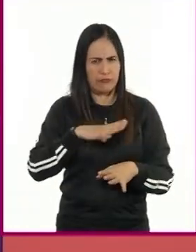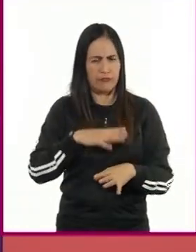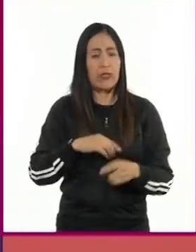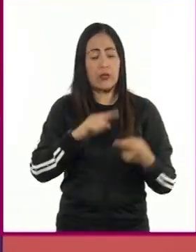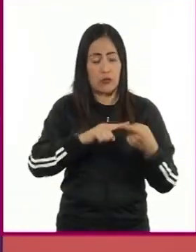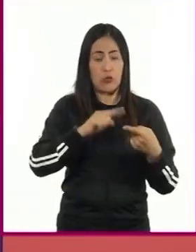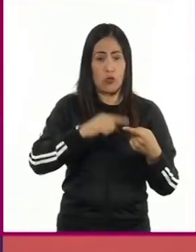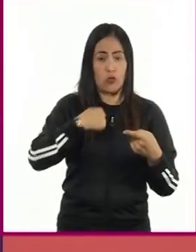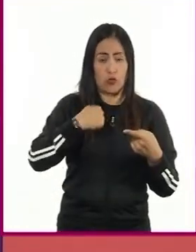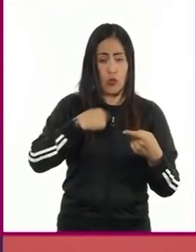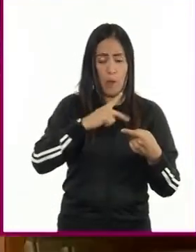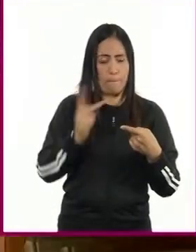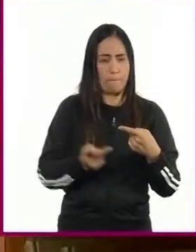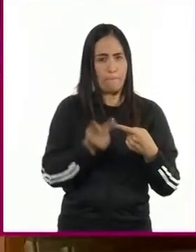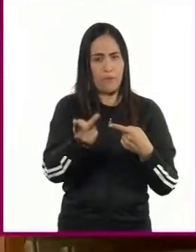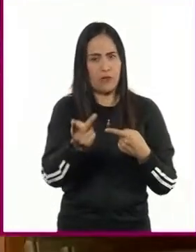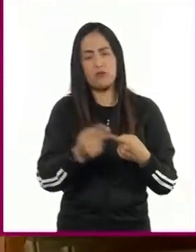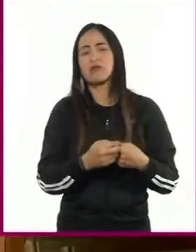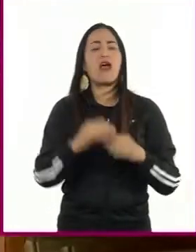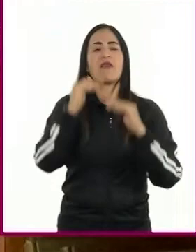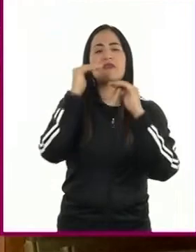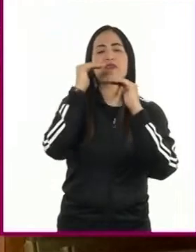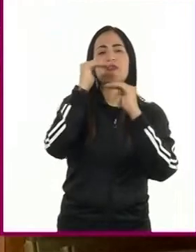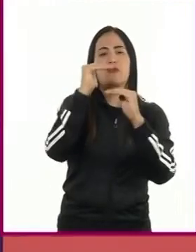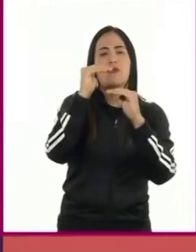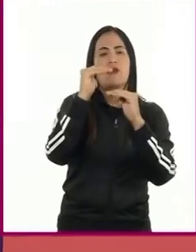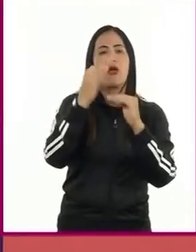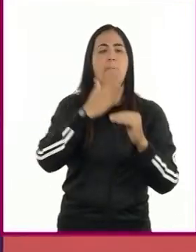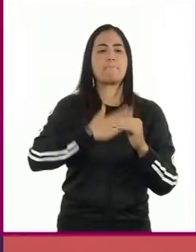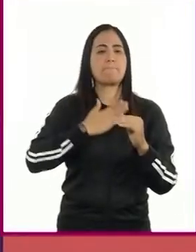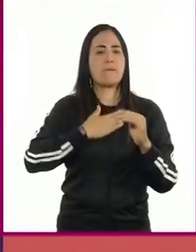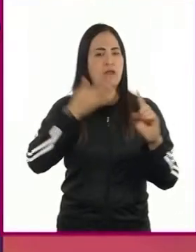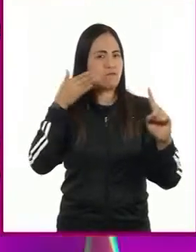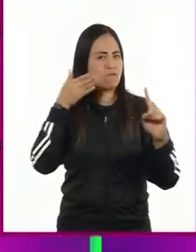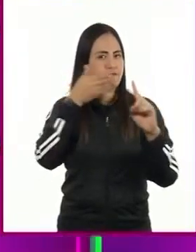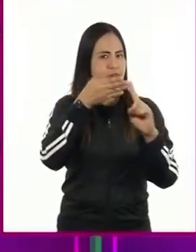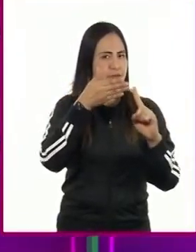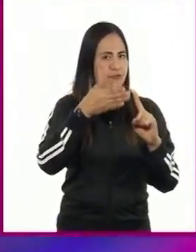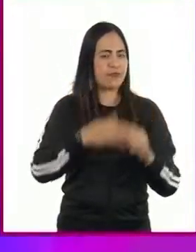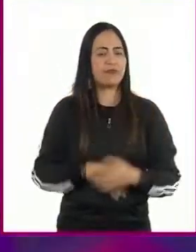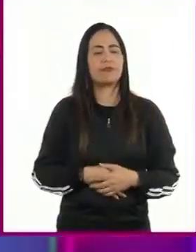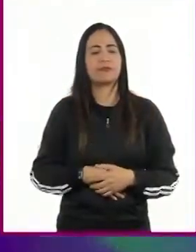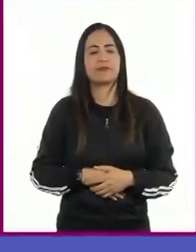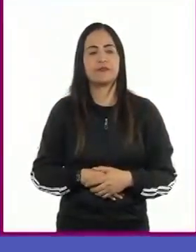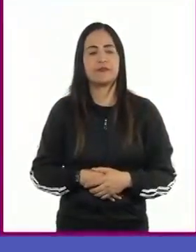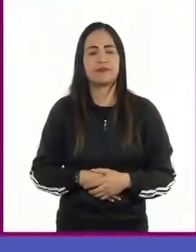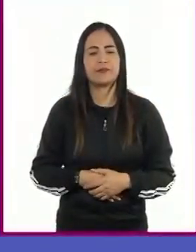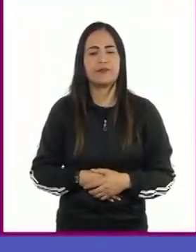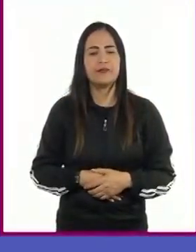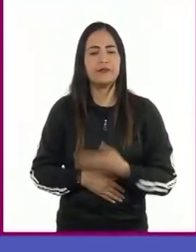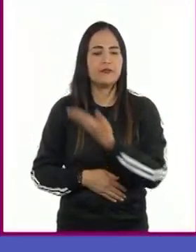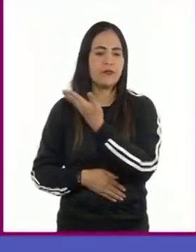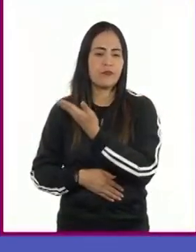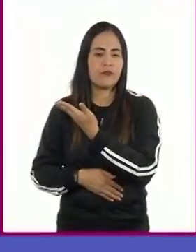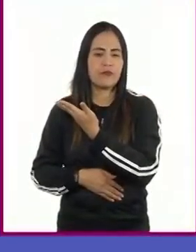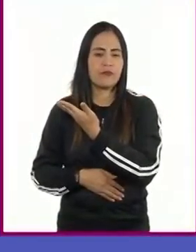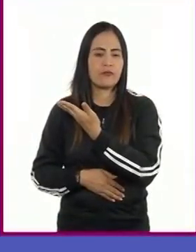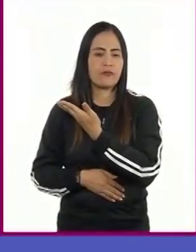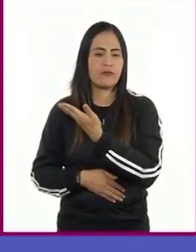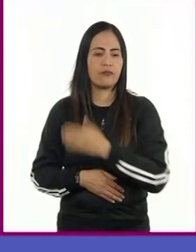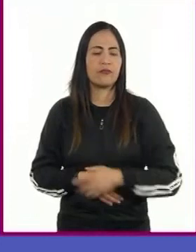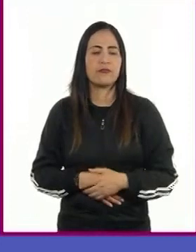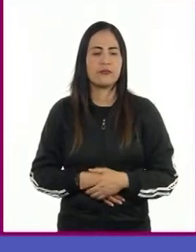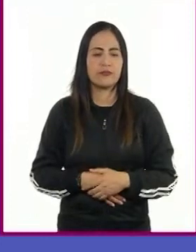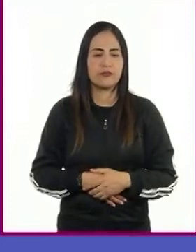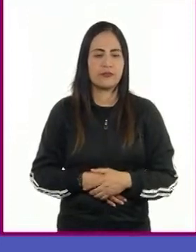pregunta que les acabo de hacer, delimité el aspecto que me interesa destacar. La diversidad cultural es la